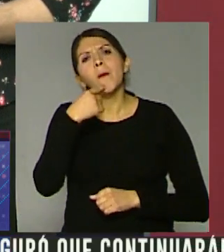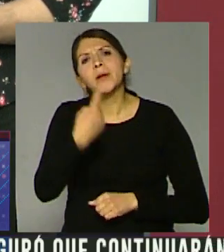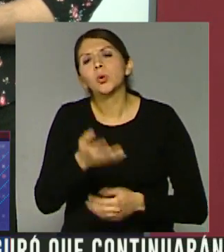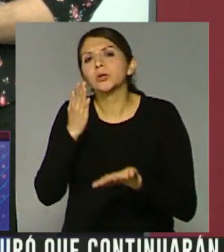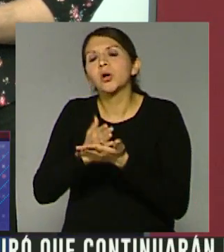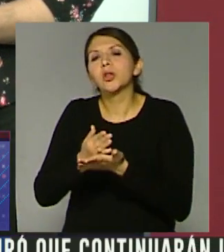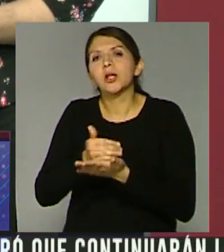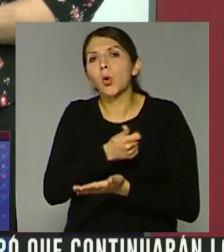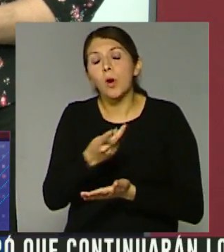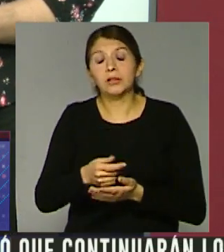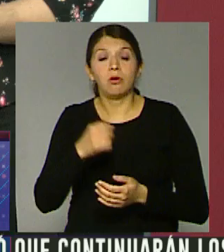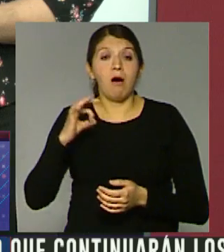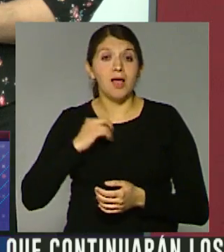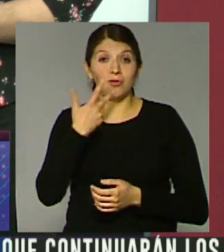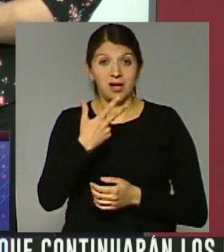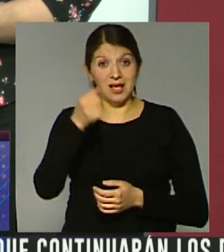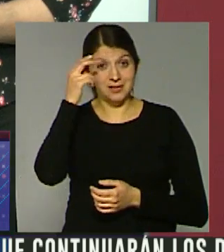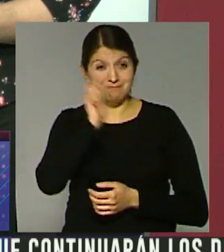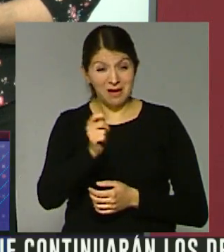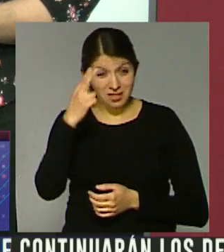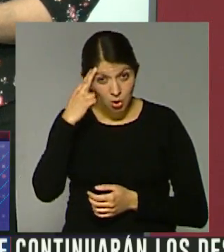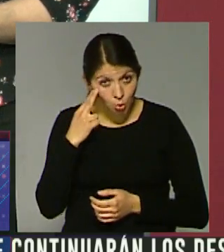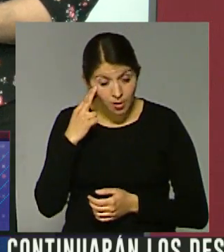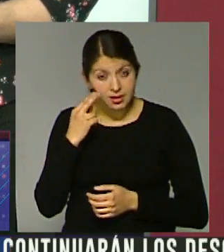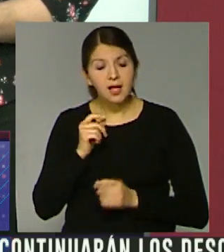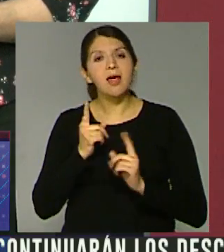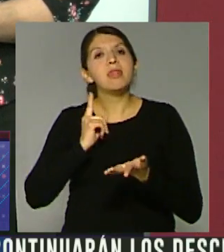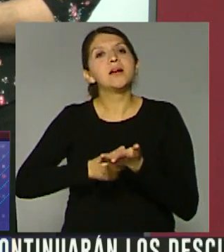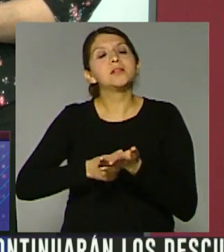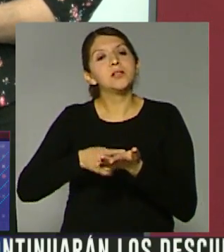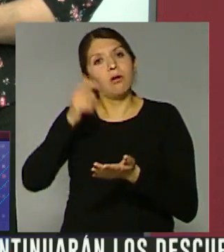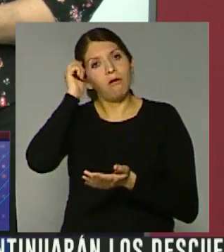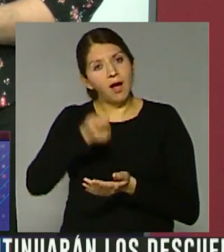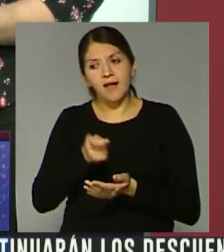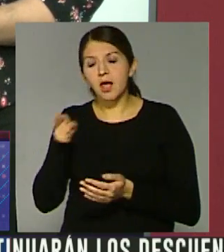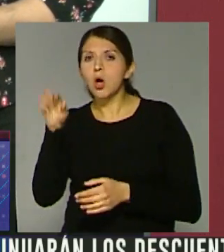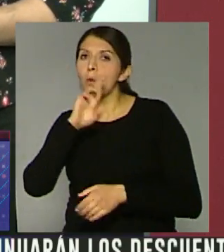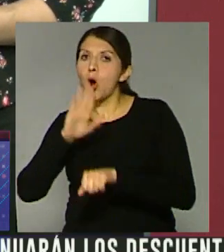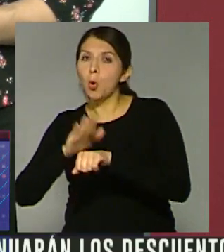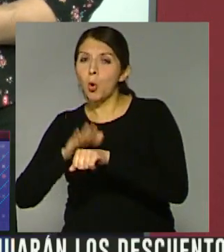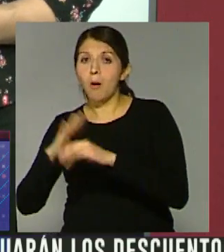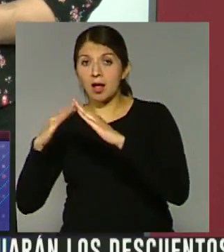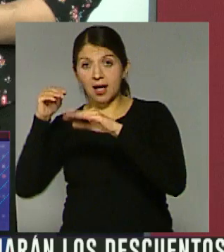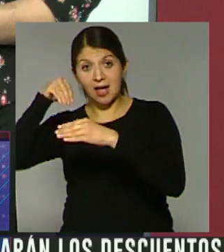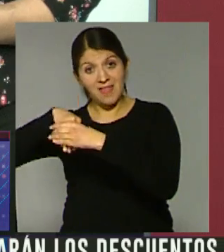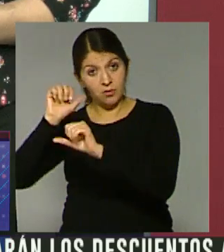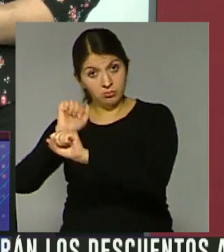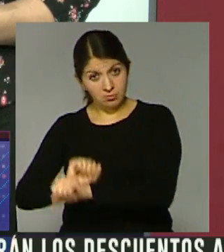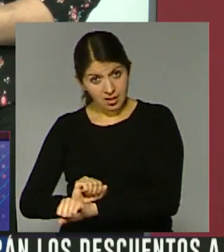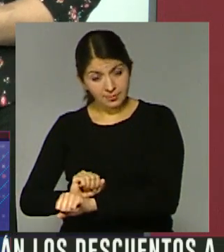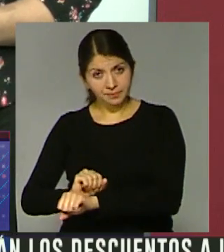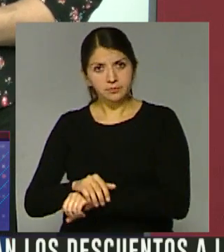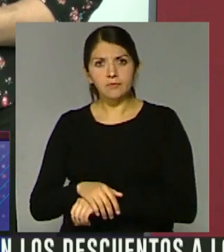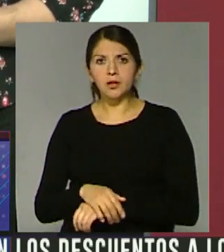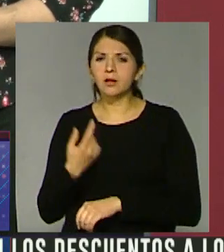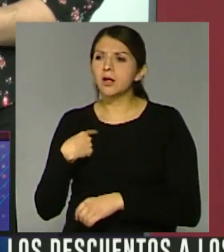y 9 meses, se hablaba de que por decisión del tribunal iba a ser con prisión domiciliaria, o por lo menos iba a permanecer con prisión domiciliaria, y no se ha